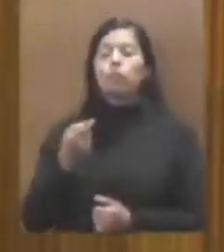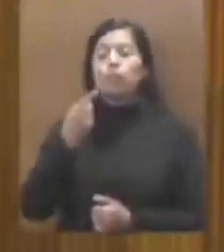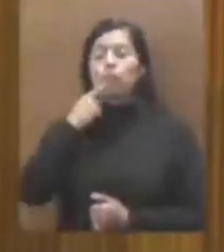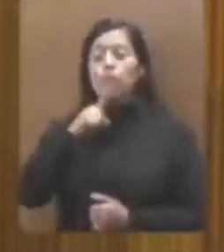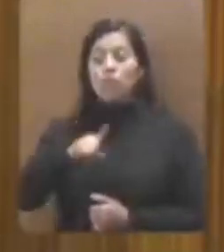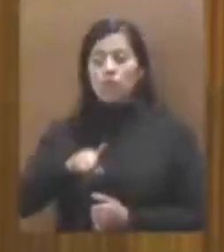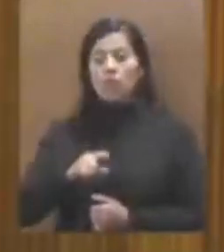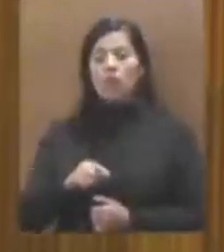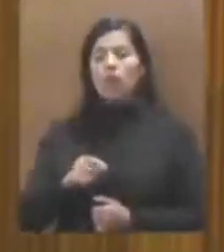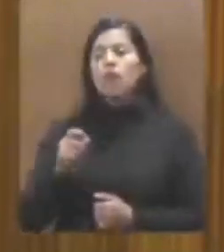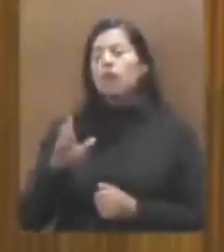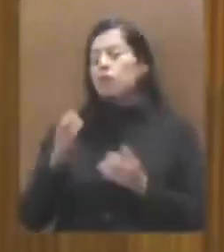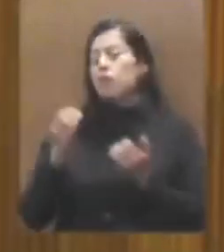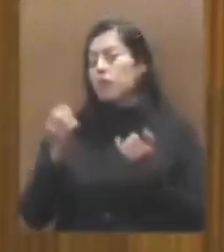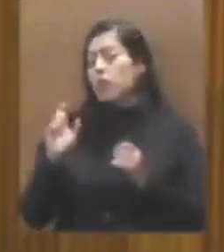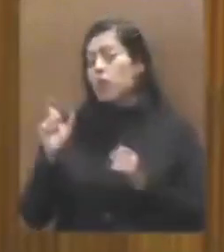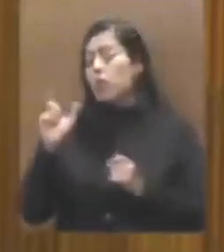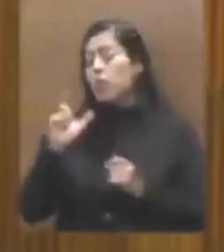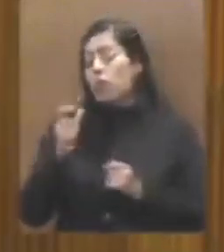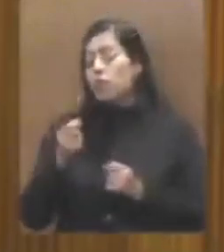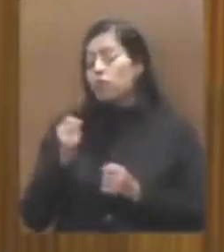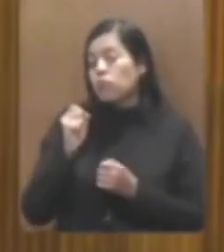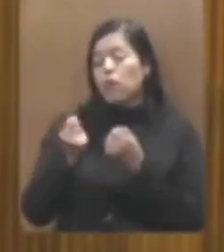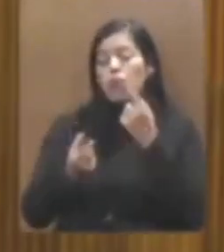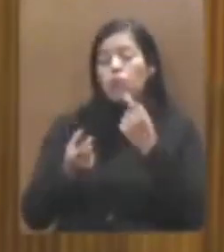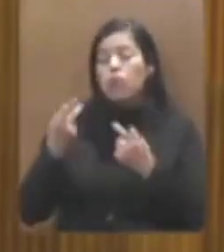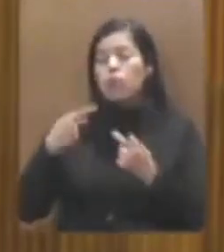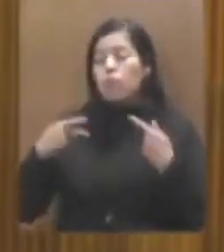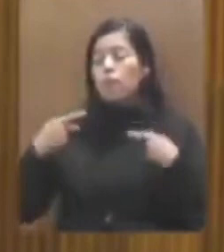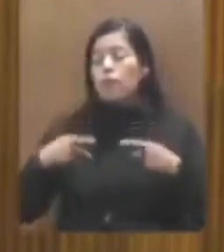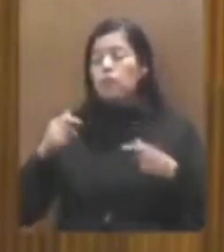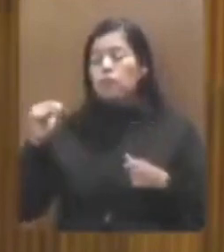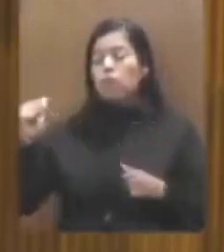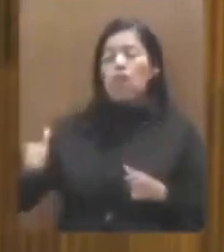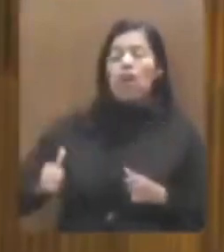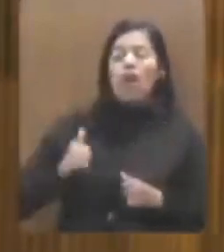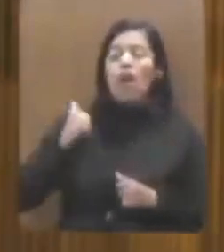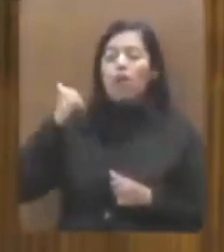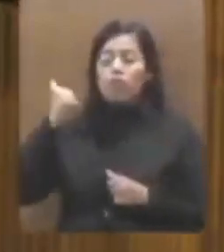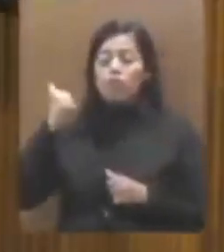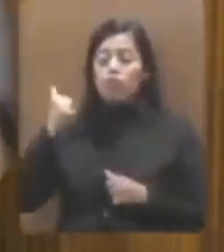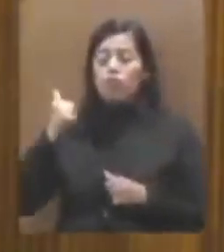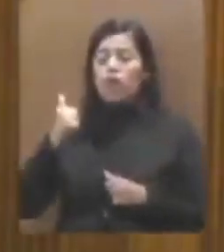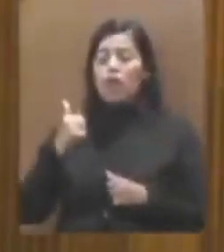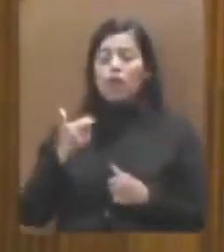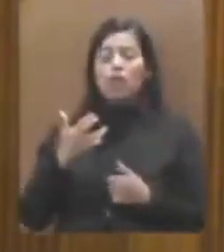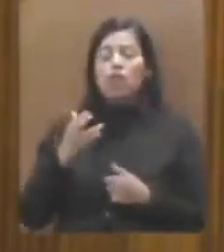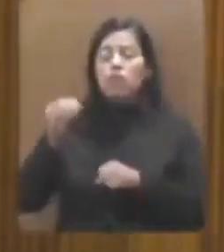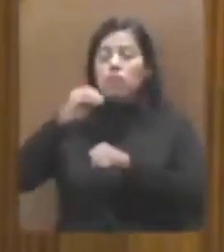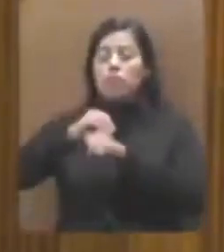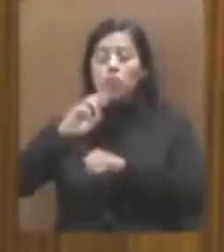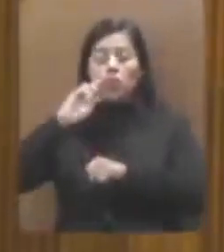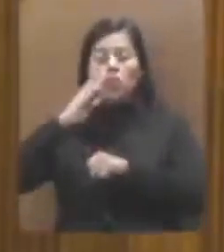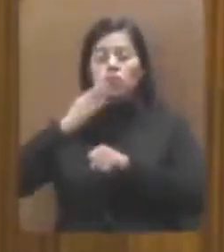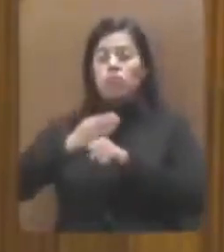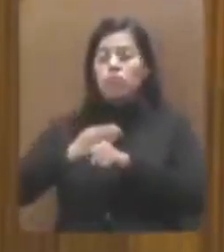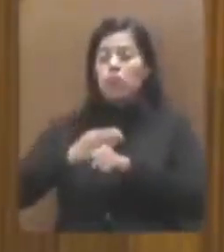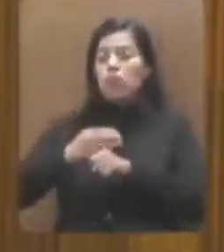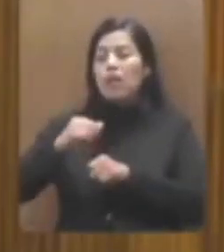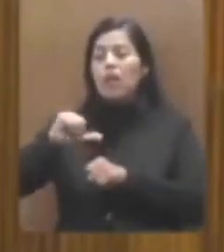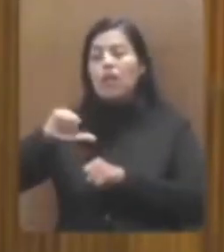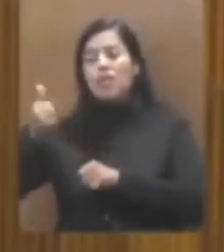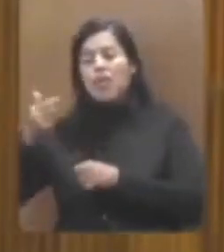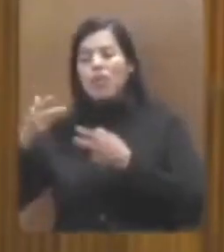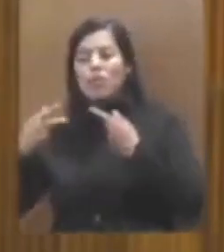configura Como cuando alguien abusando de su espacio se toma atribuciones a las cuales no tiene ningún sentido y por eso